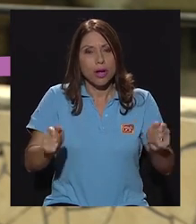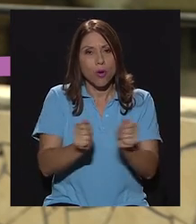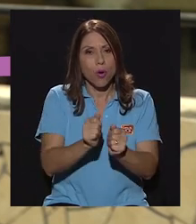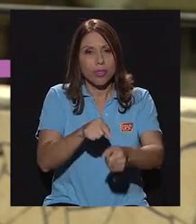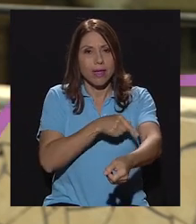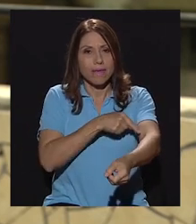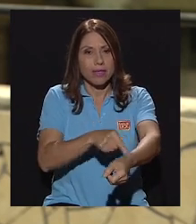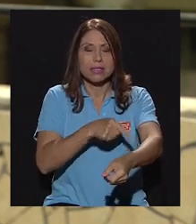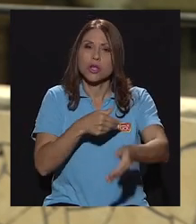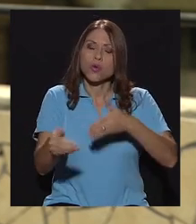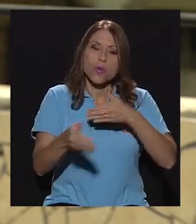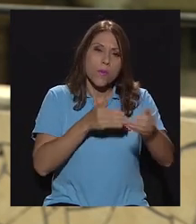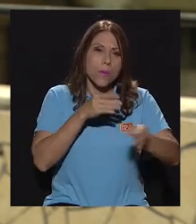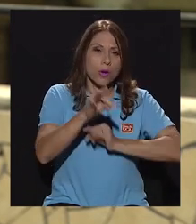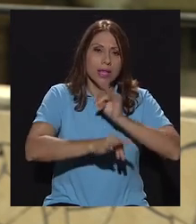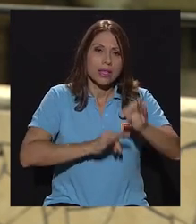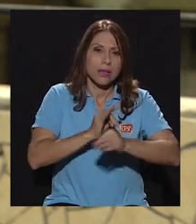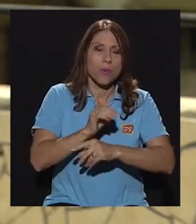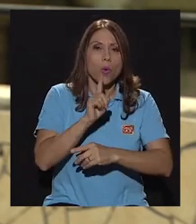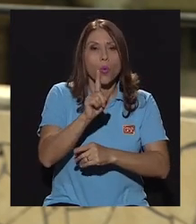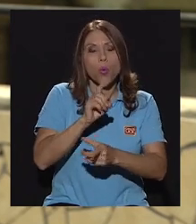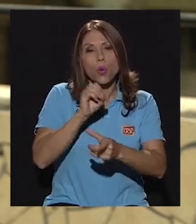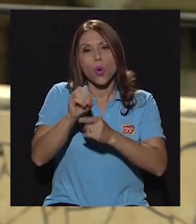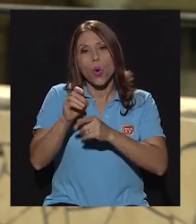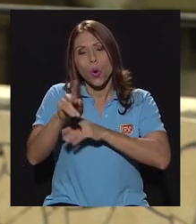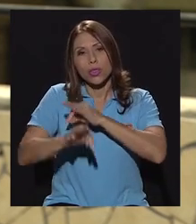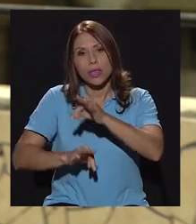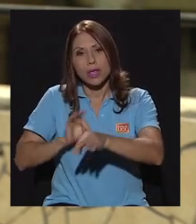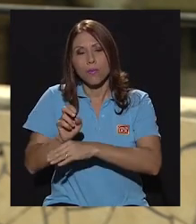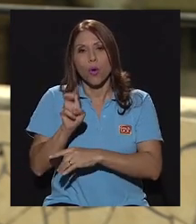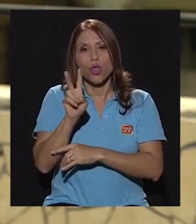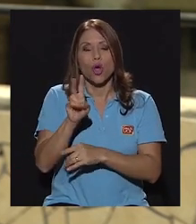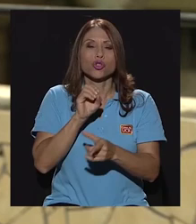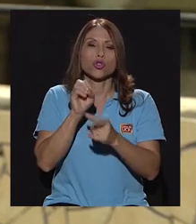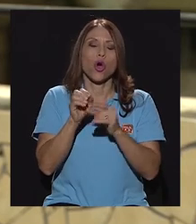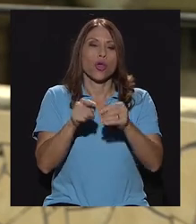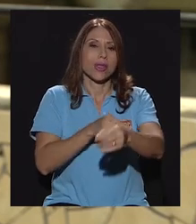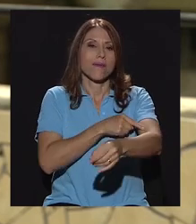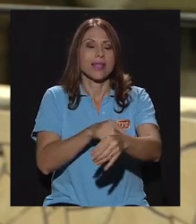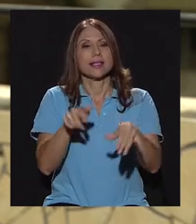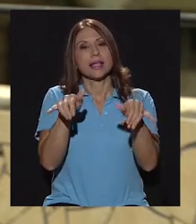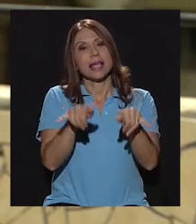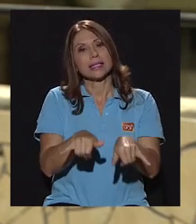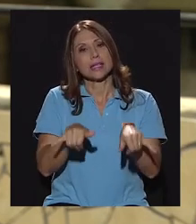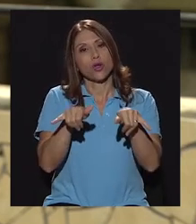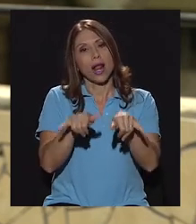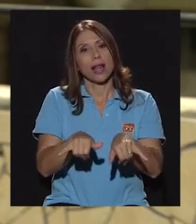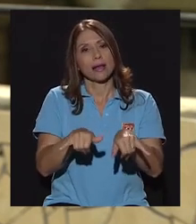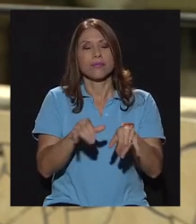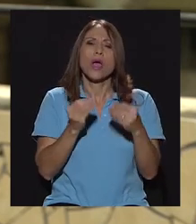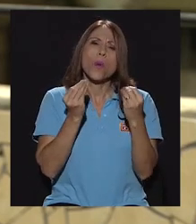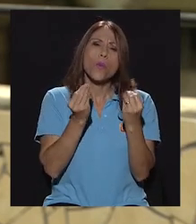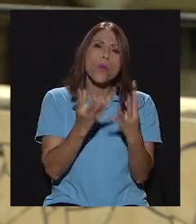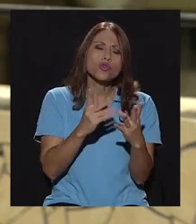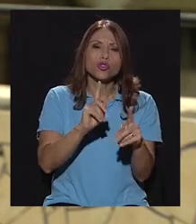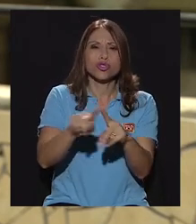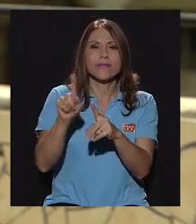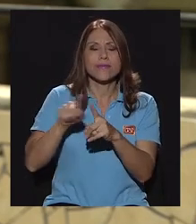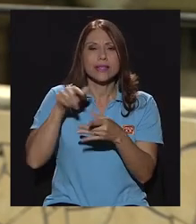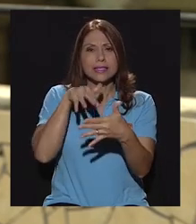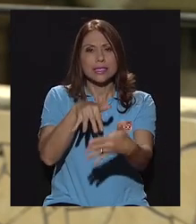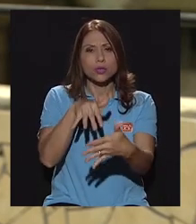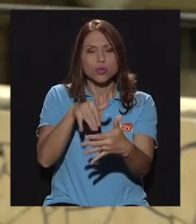diabetes, independientemente si es diabetes 1, 2 o diabetes gestacional. Hay muchos estudios, hay